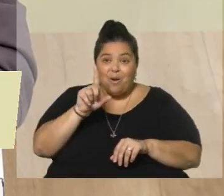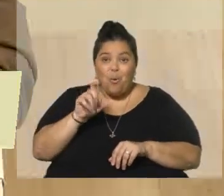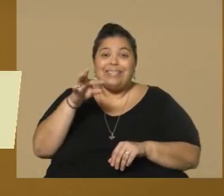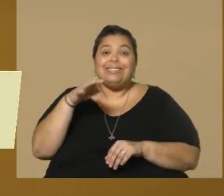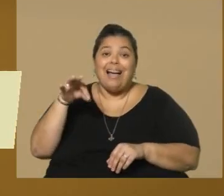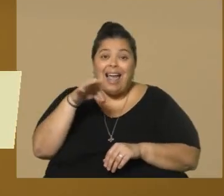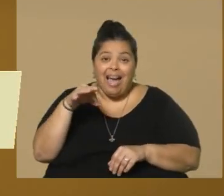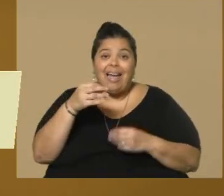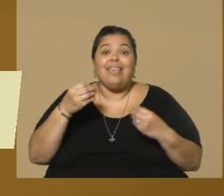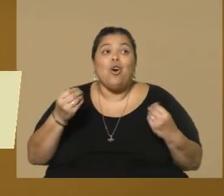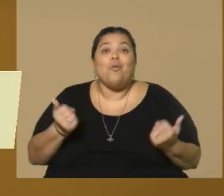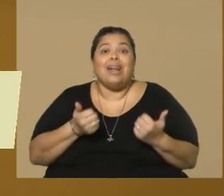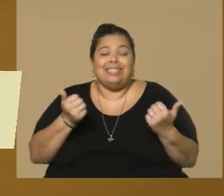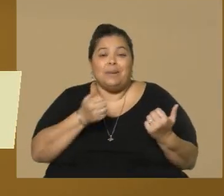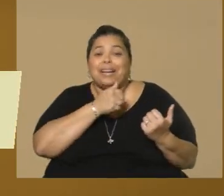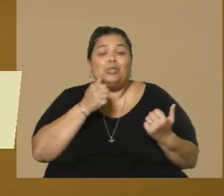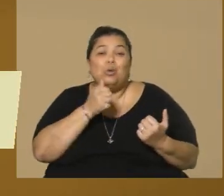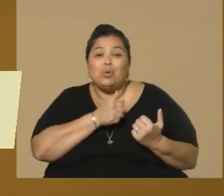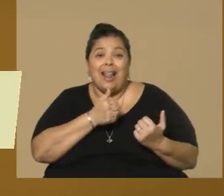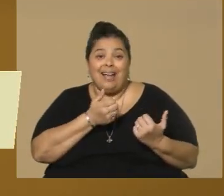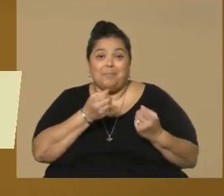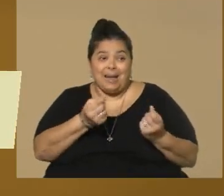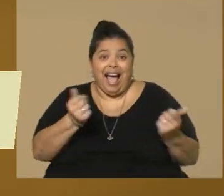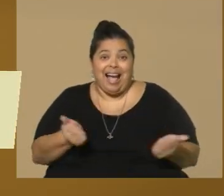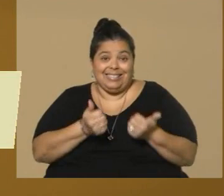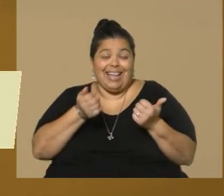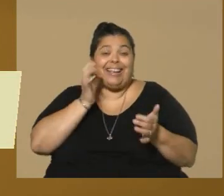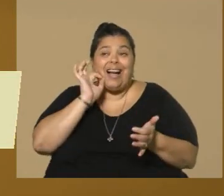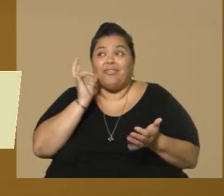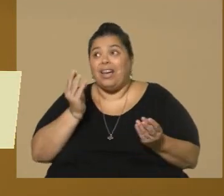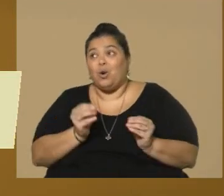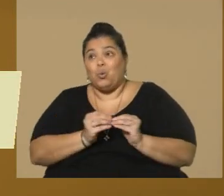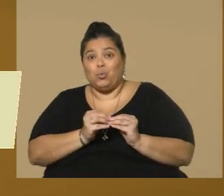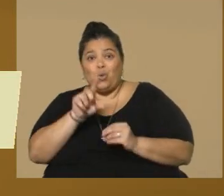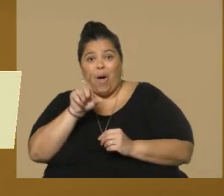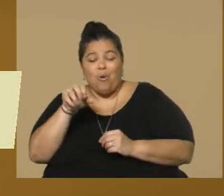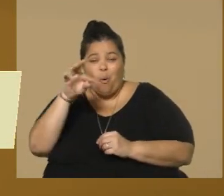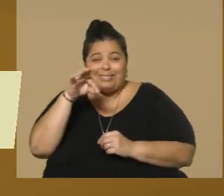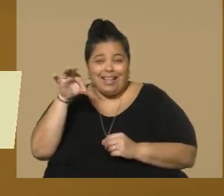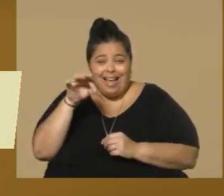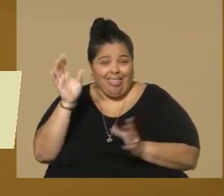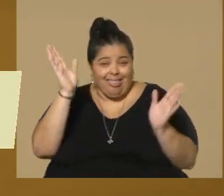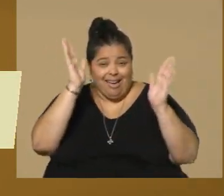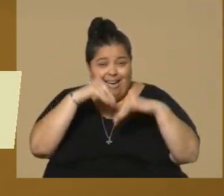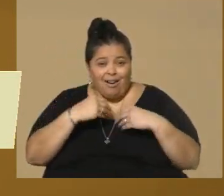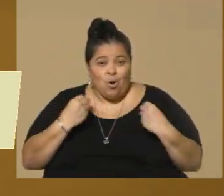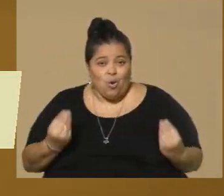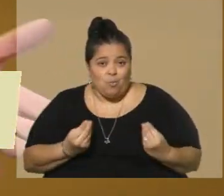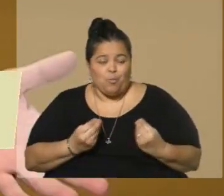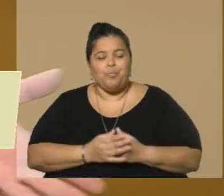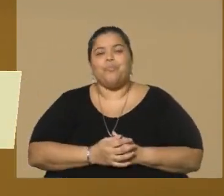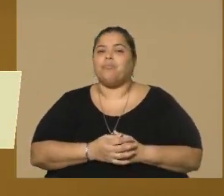Cómo van a resolver este tema que me imagino debe ser me imagino No es la el problema que tienen